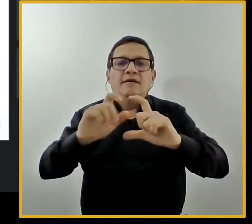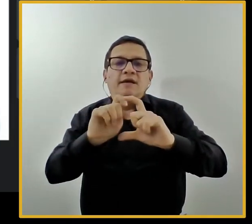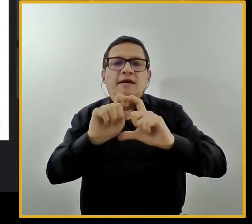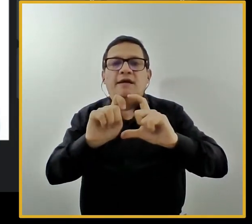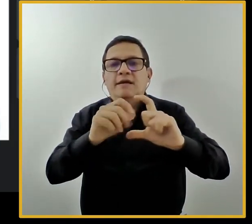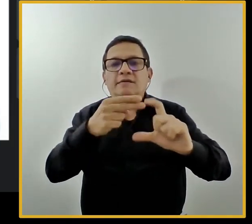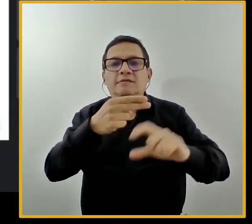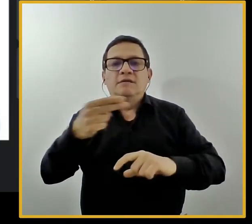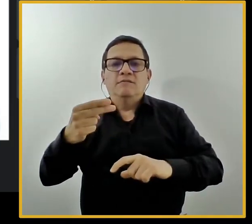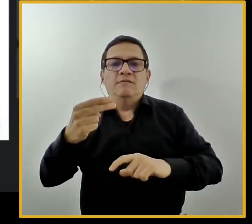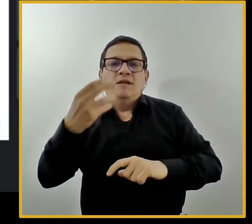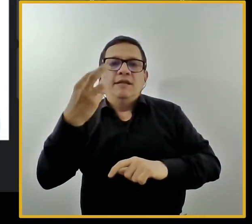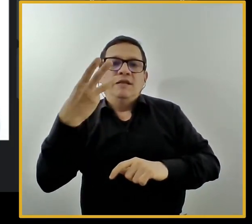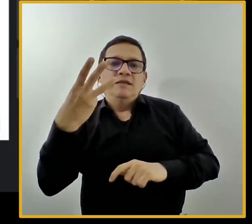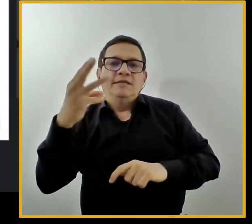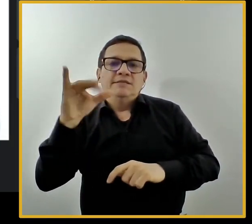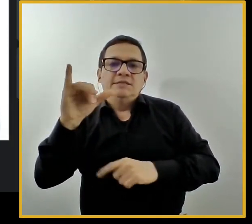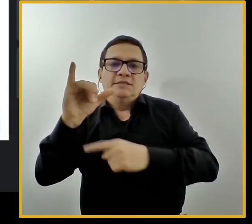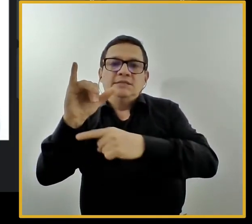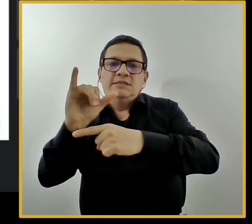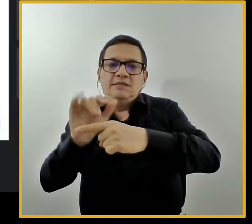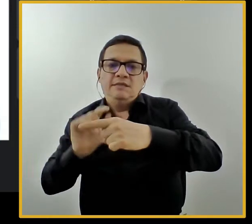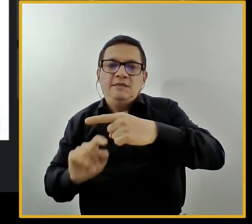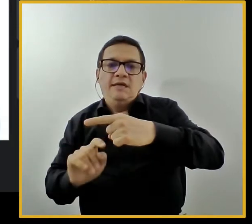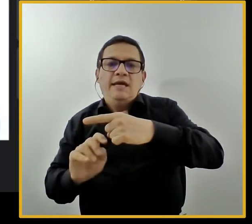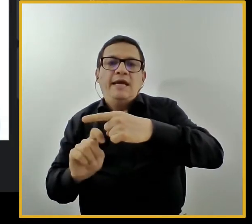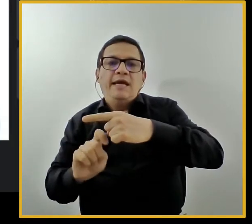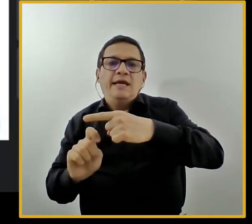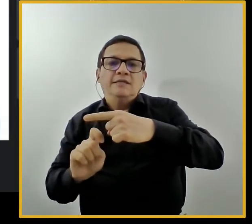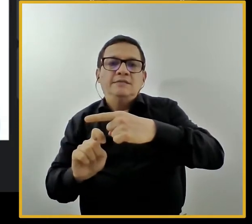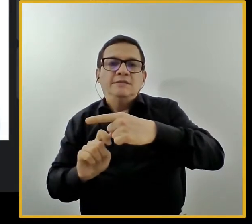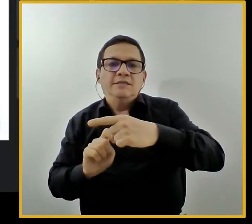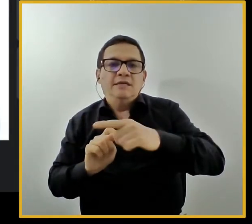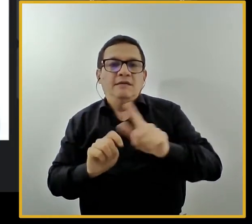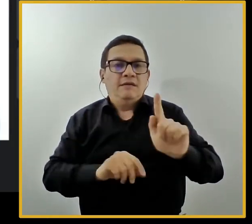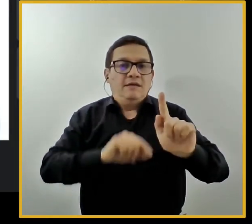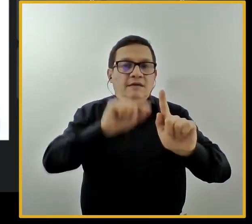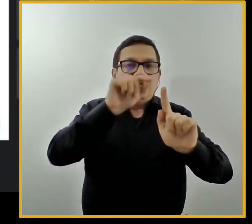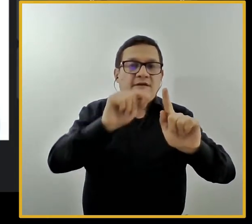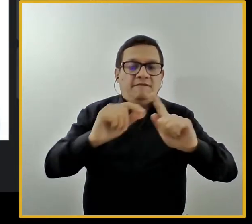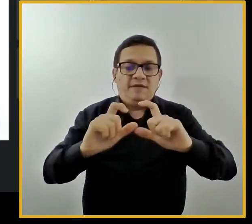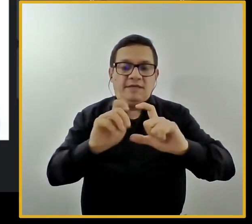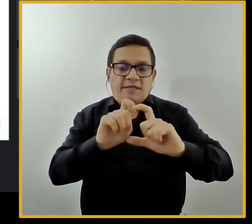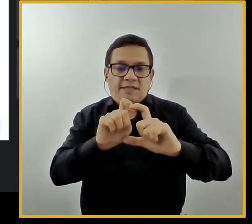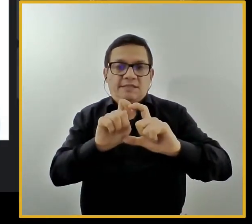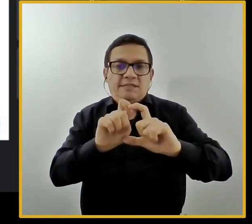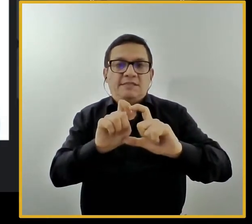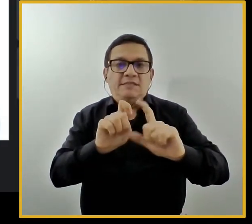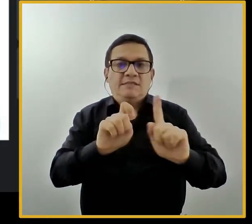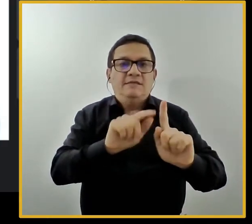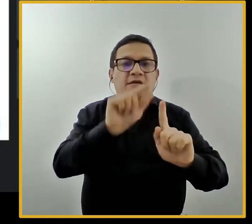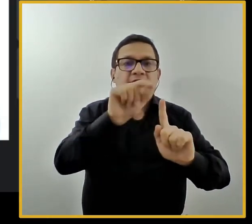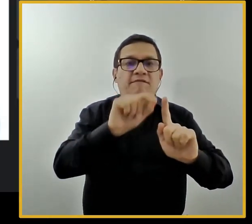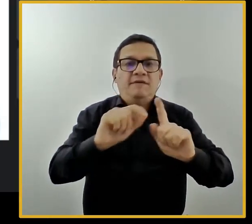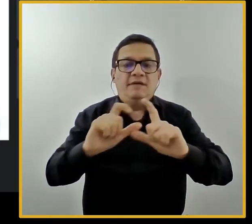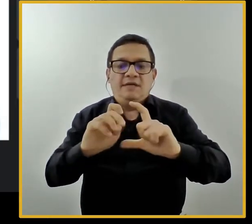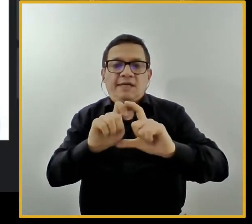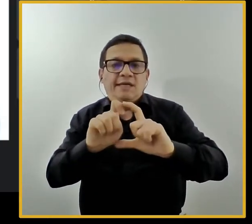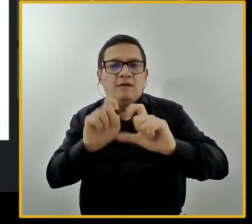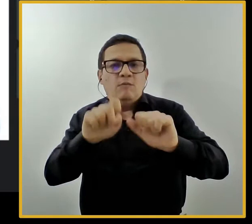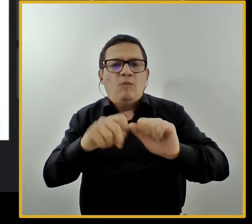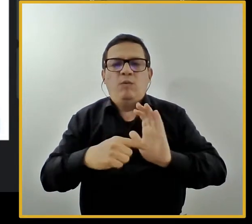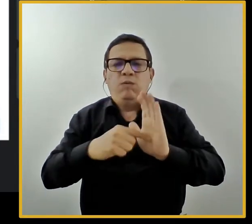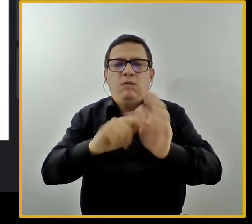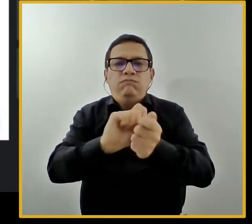x, ¿no? Pero recordemos que esto es una f de x de f' de x, yo lo puedo